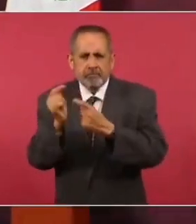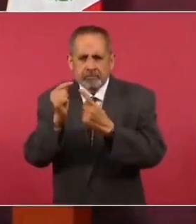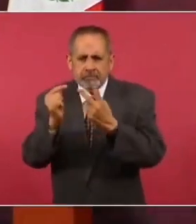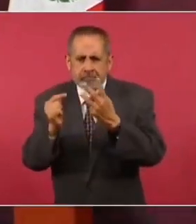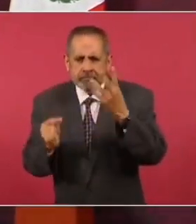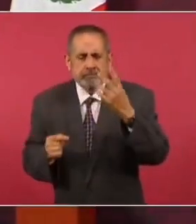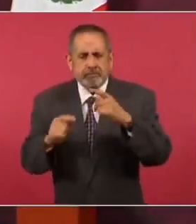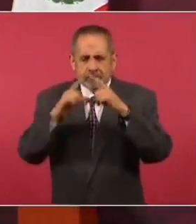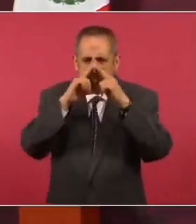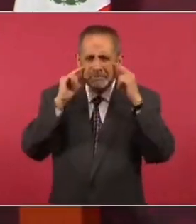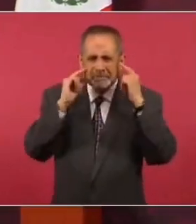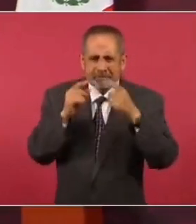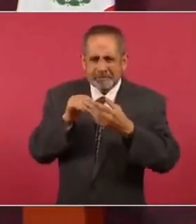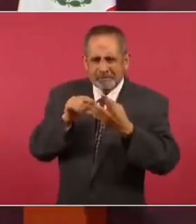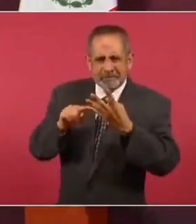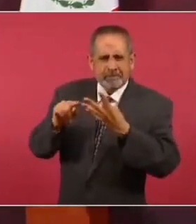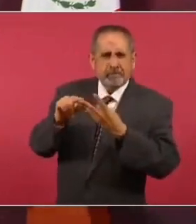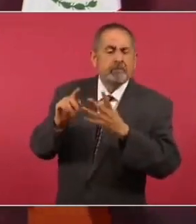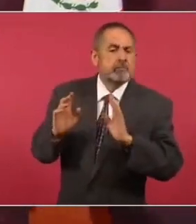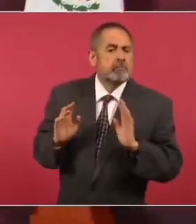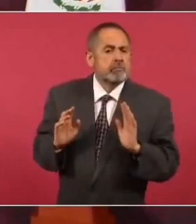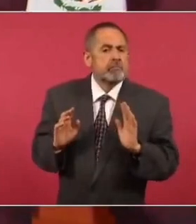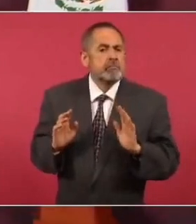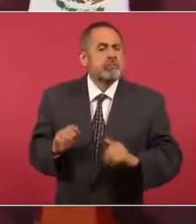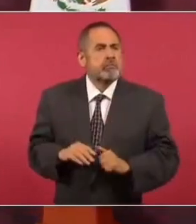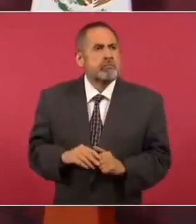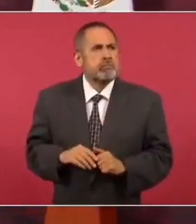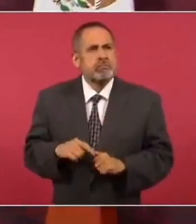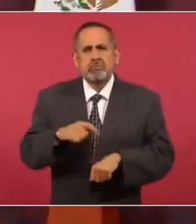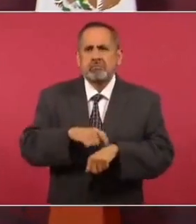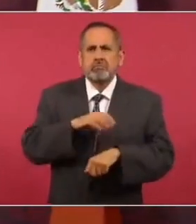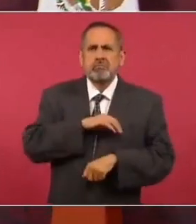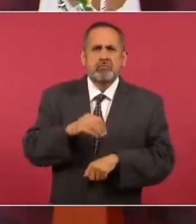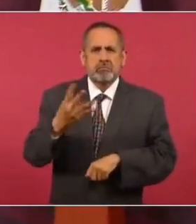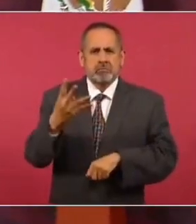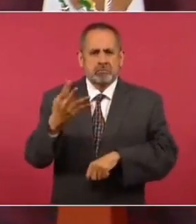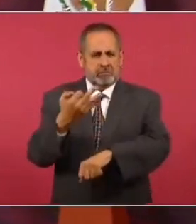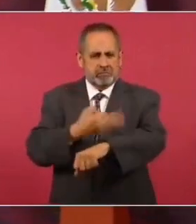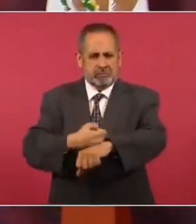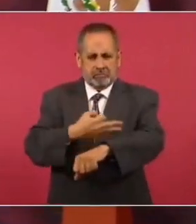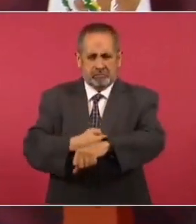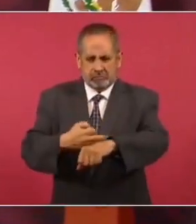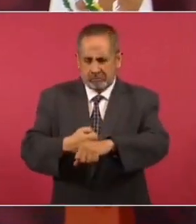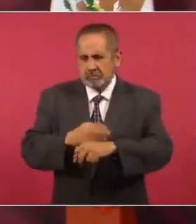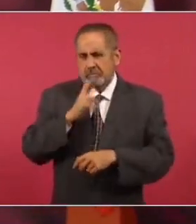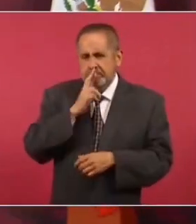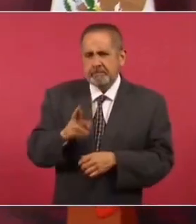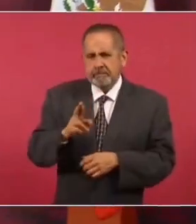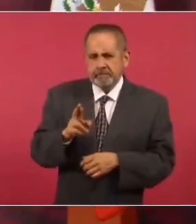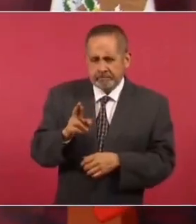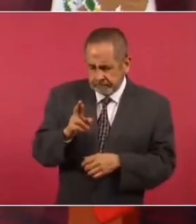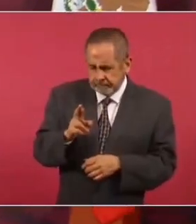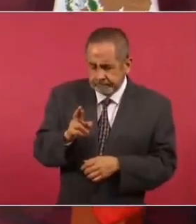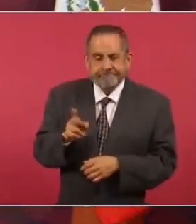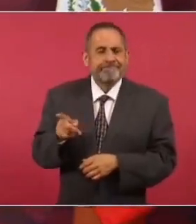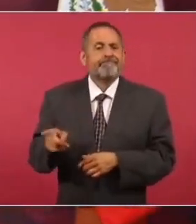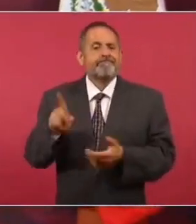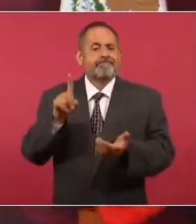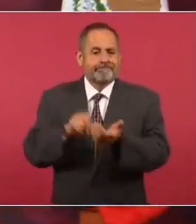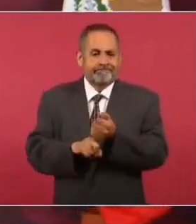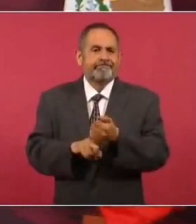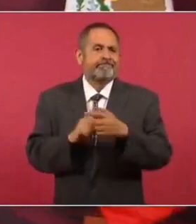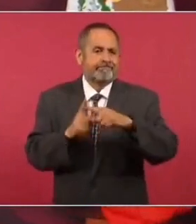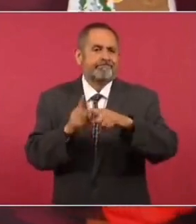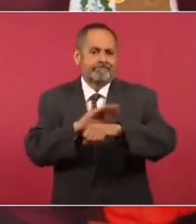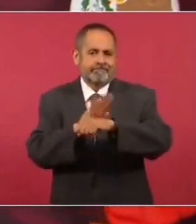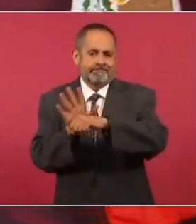influencia e influenza y hacia las cuatro de la tarde el resultado arrojó positividad a